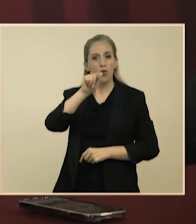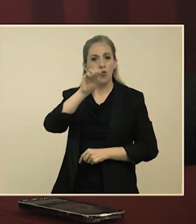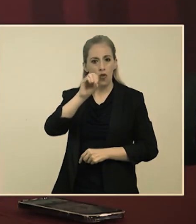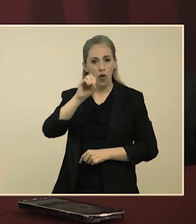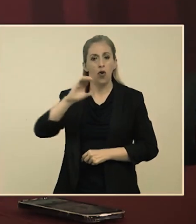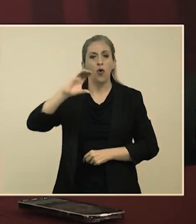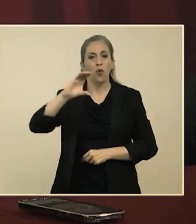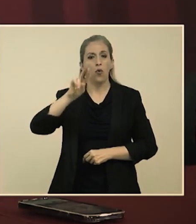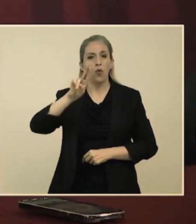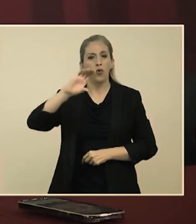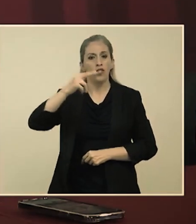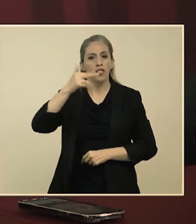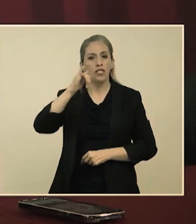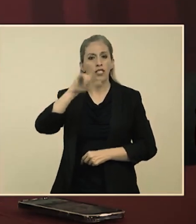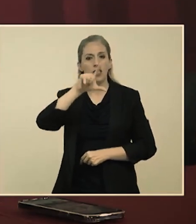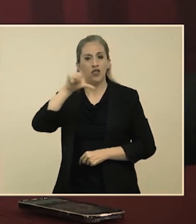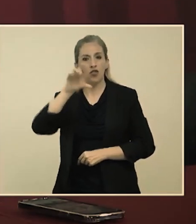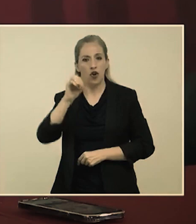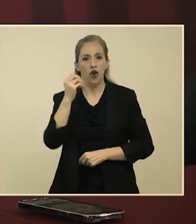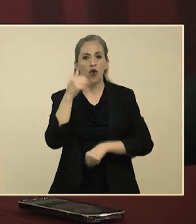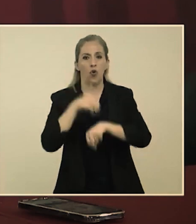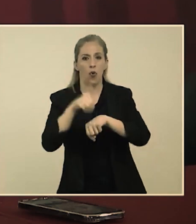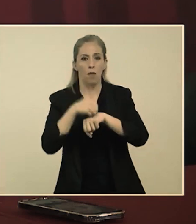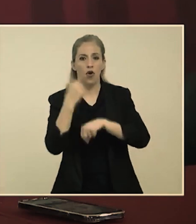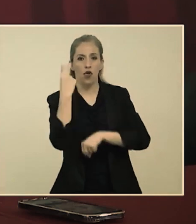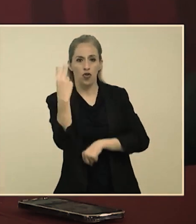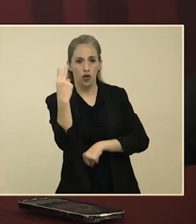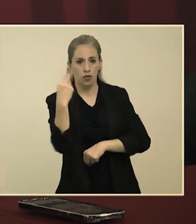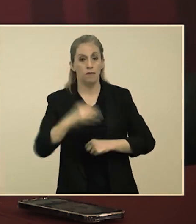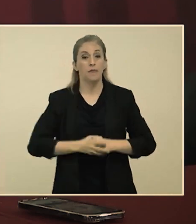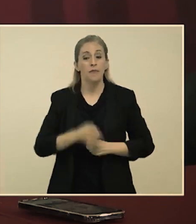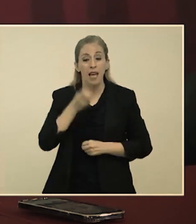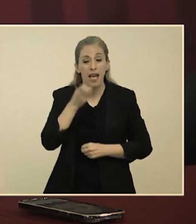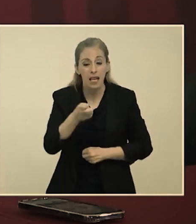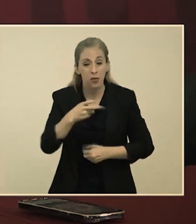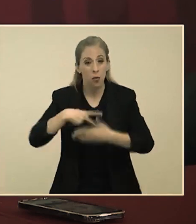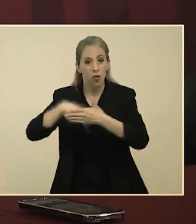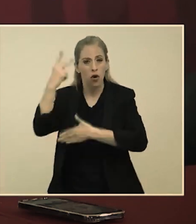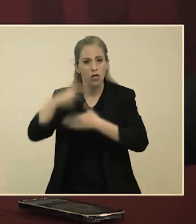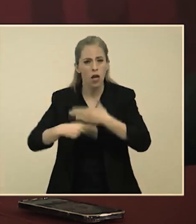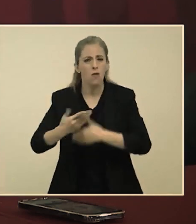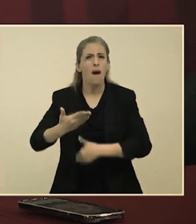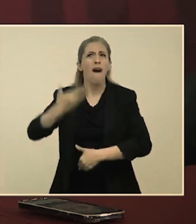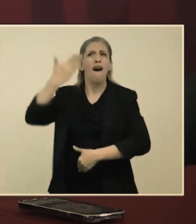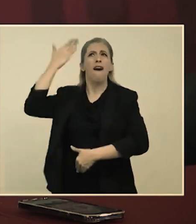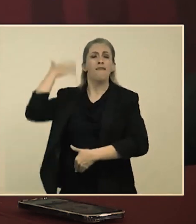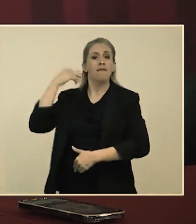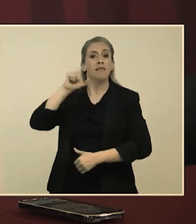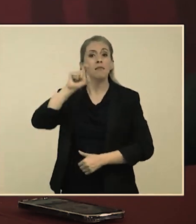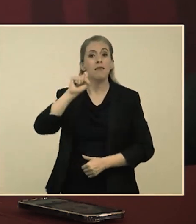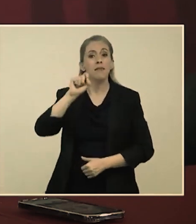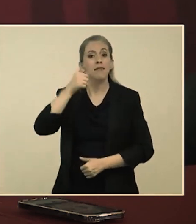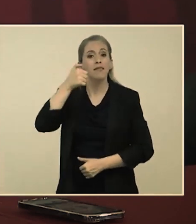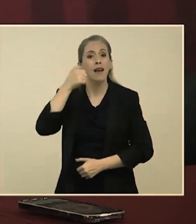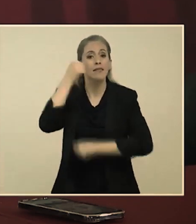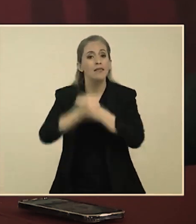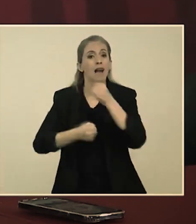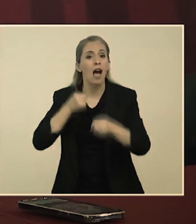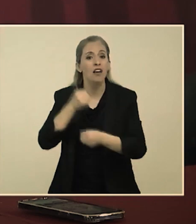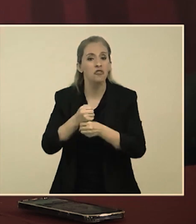Este proyecto, presidente, tenía 26 años en el olvido.